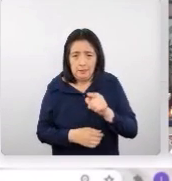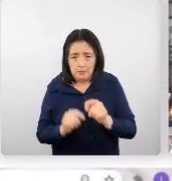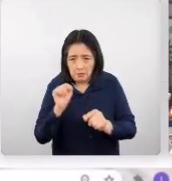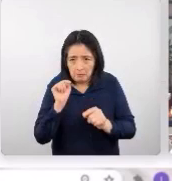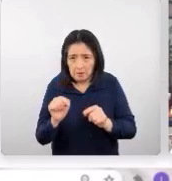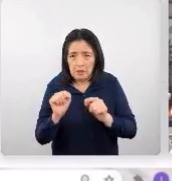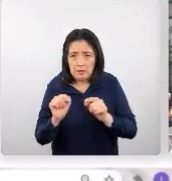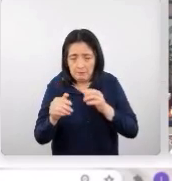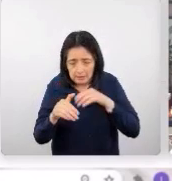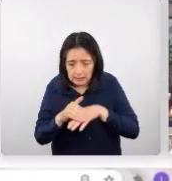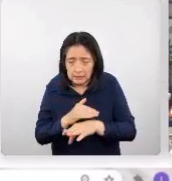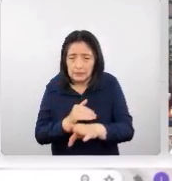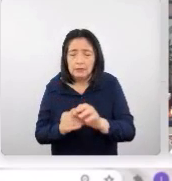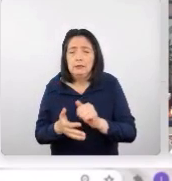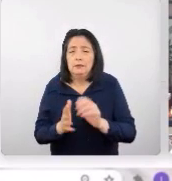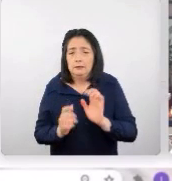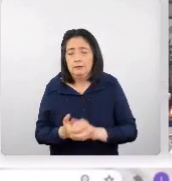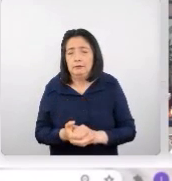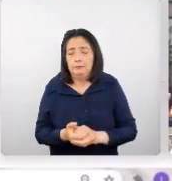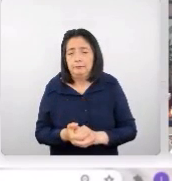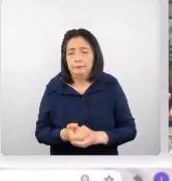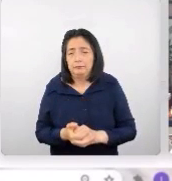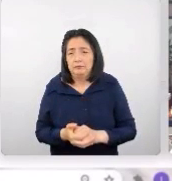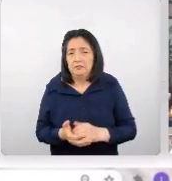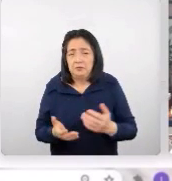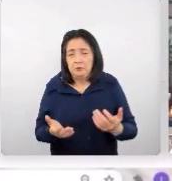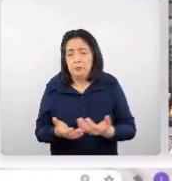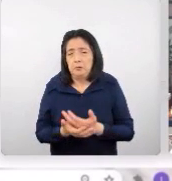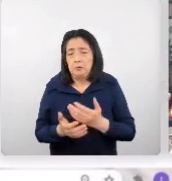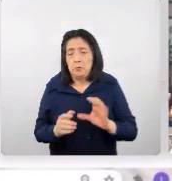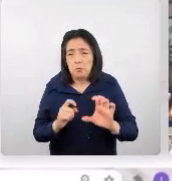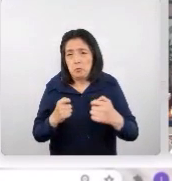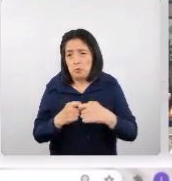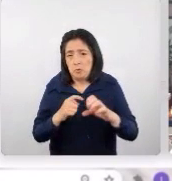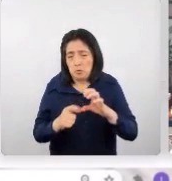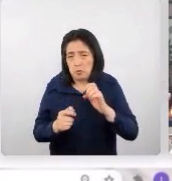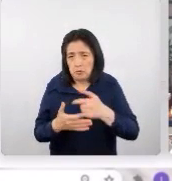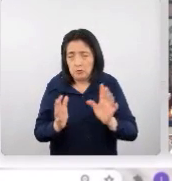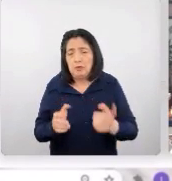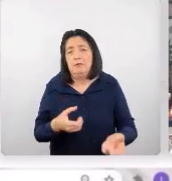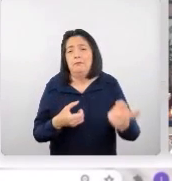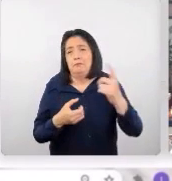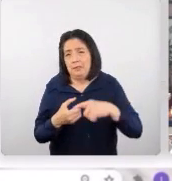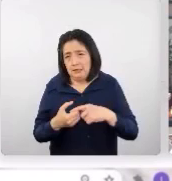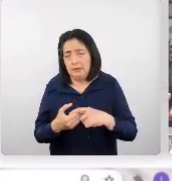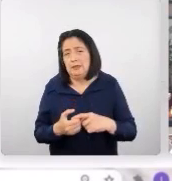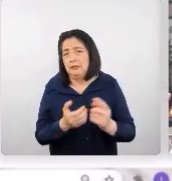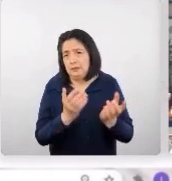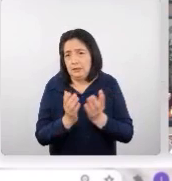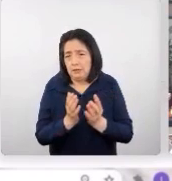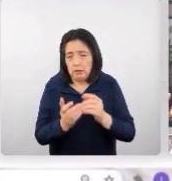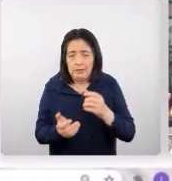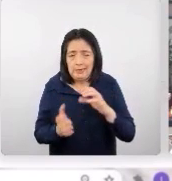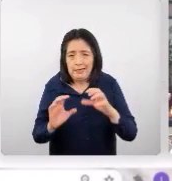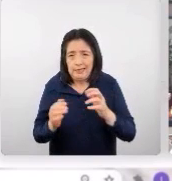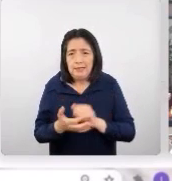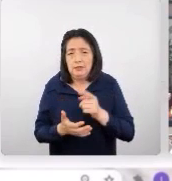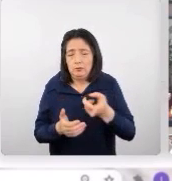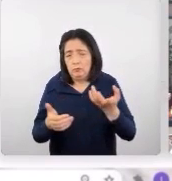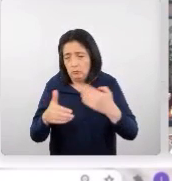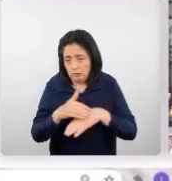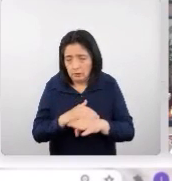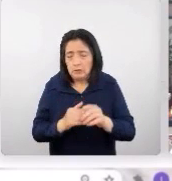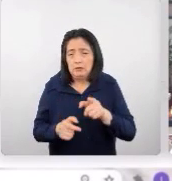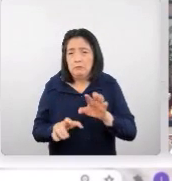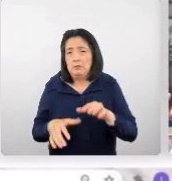ingresar y bueno, se les va a llegar luego un correo de confirmación que ya son parte de este curso. Al poder ingresar a este curso van a